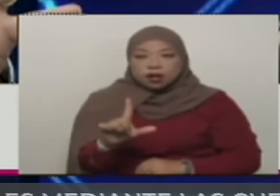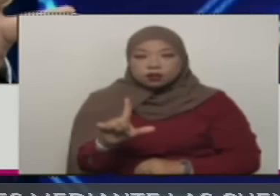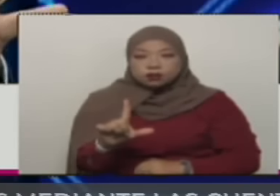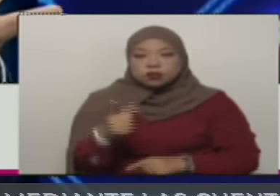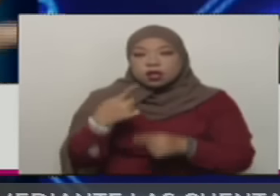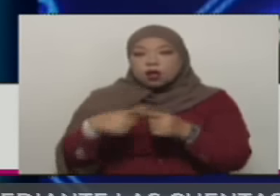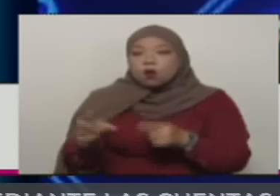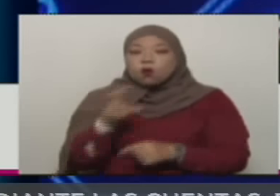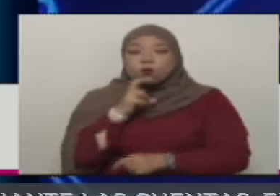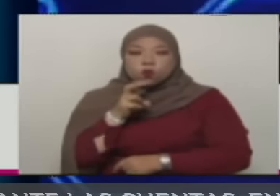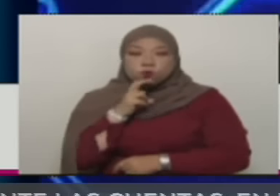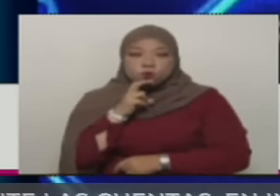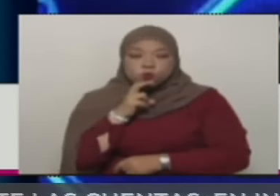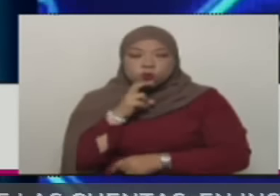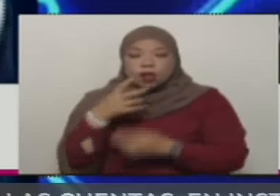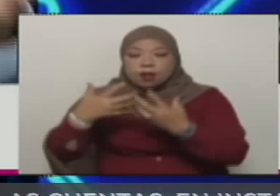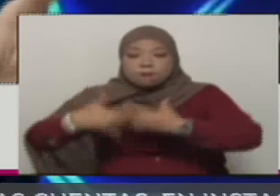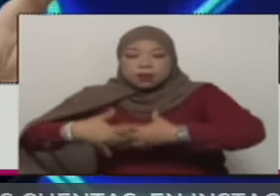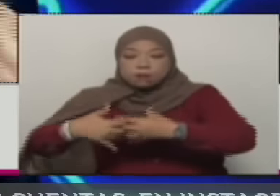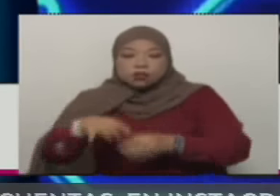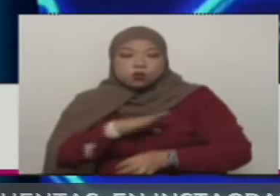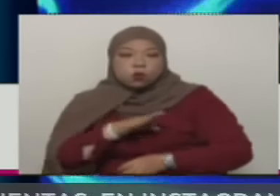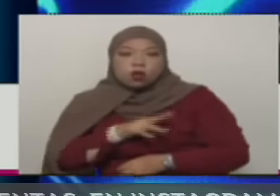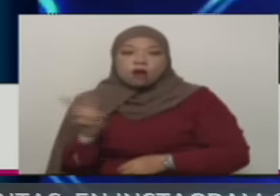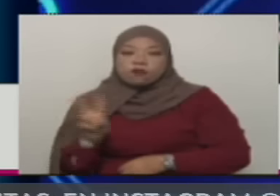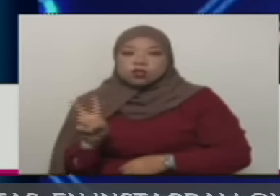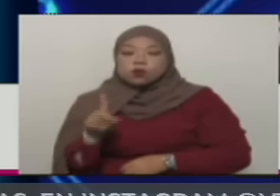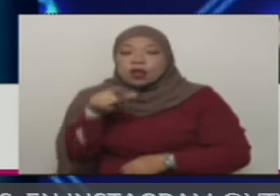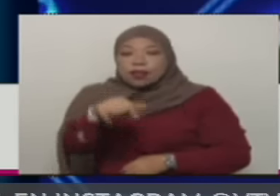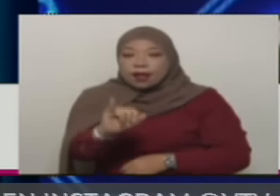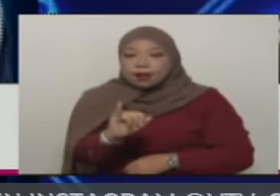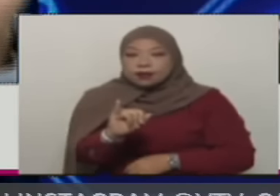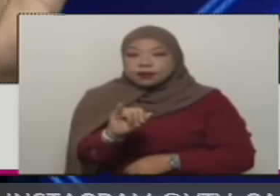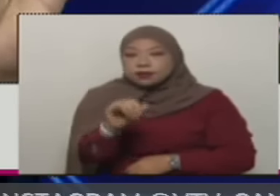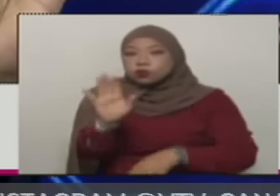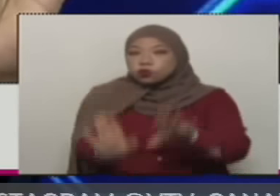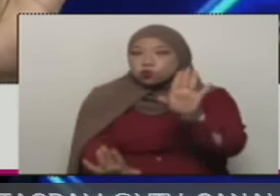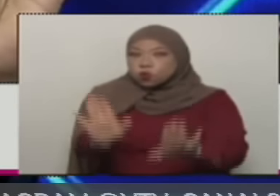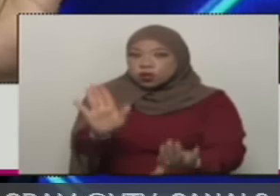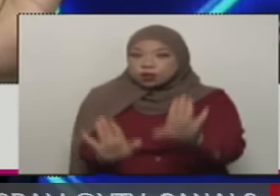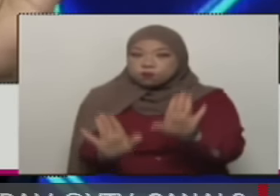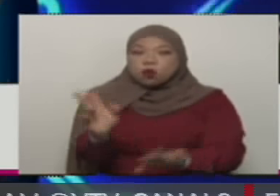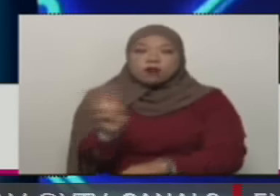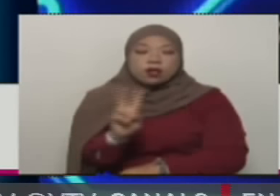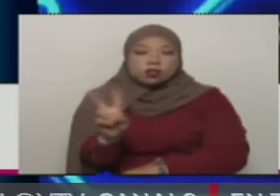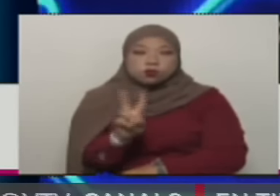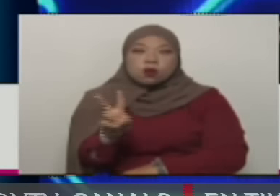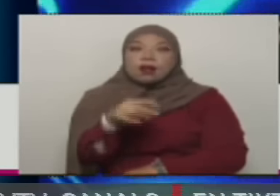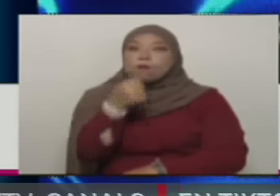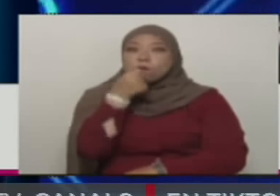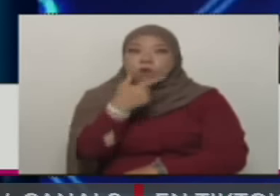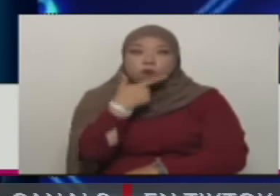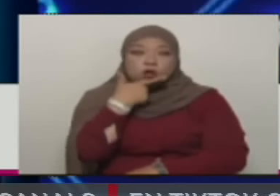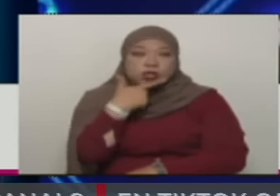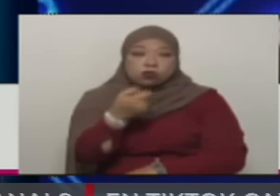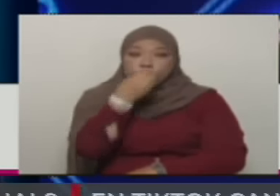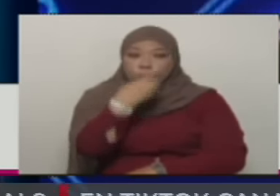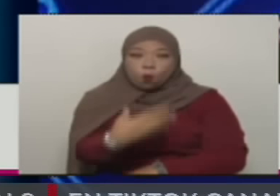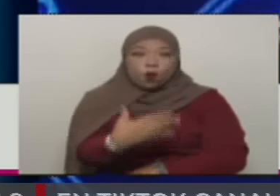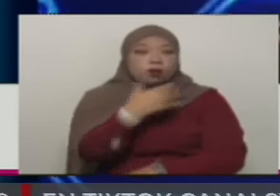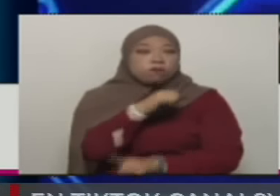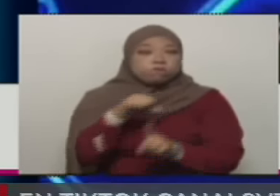etcétera, en la industria venezolana, en el turismo venezolano. Entonces, otro detalle para que anote, la inversión en el primer